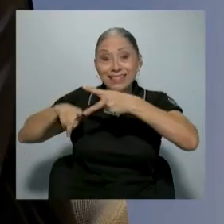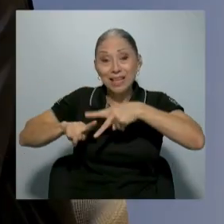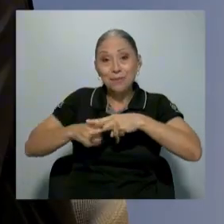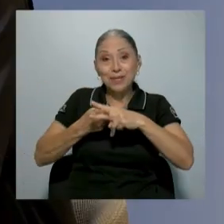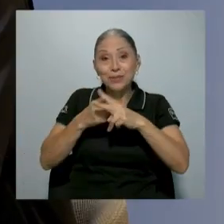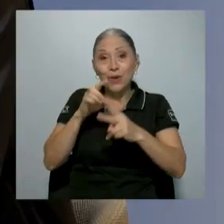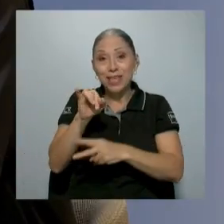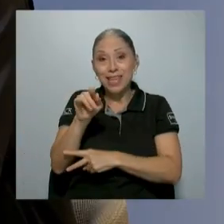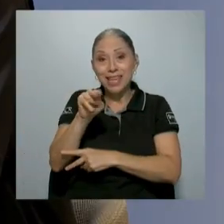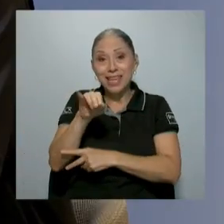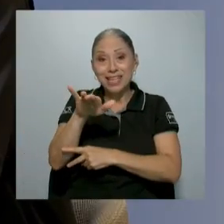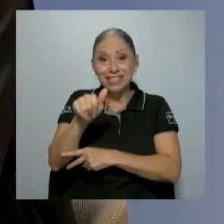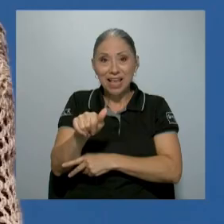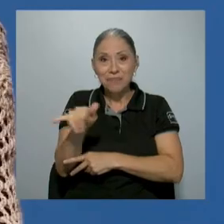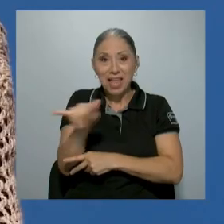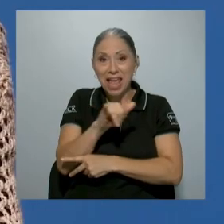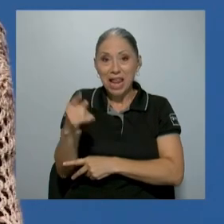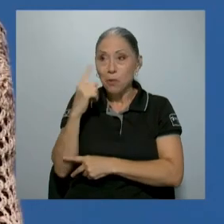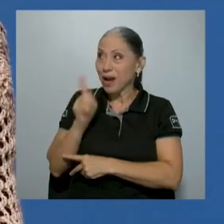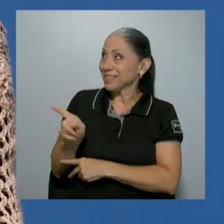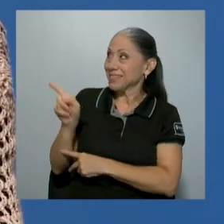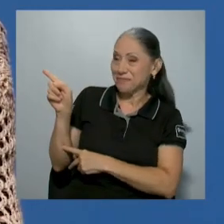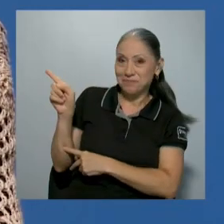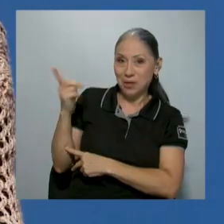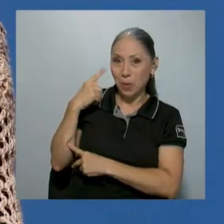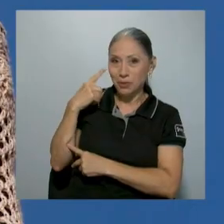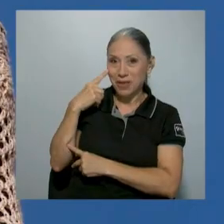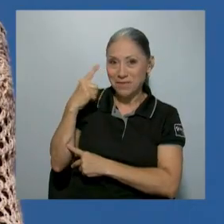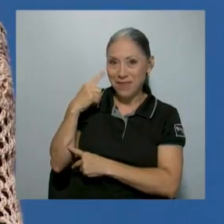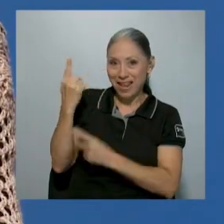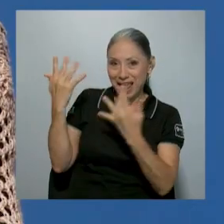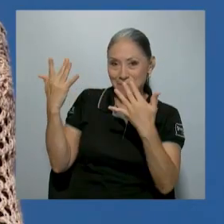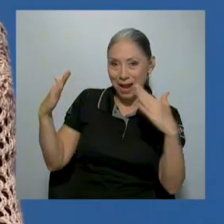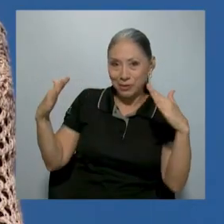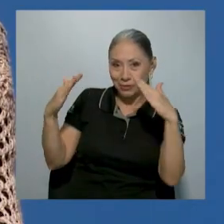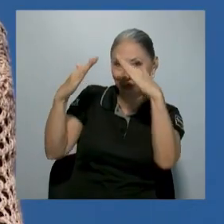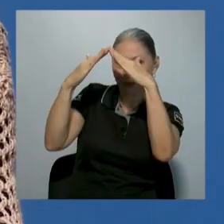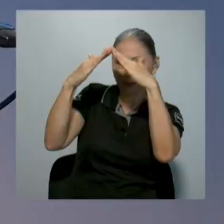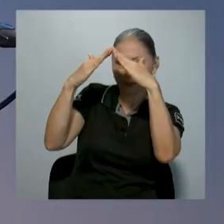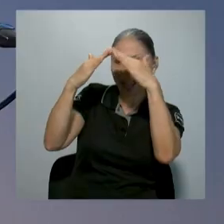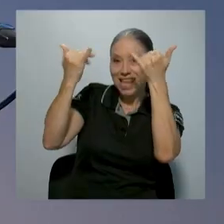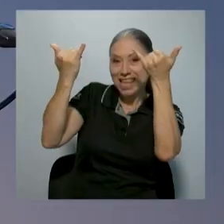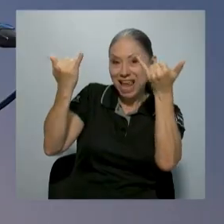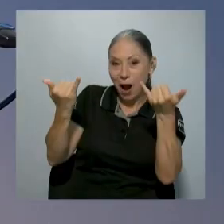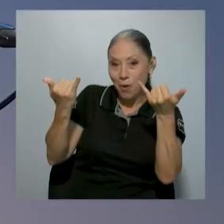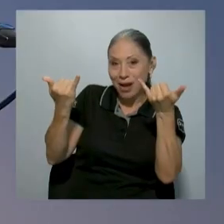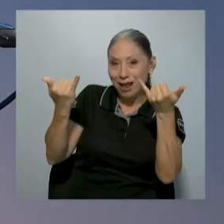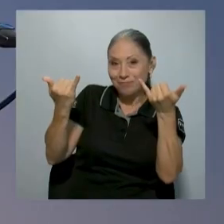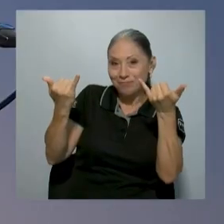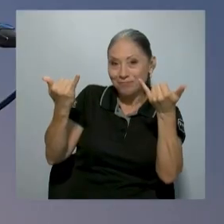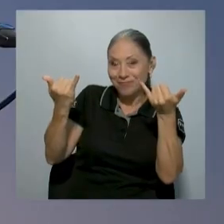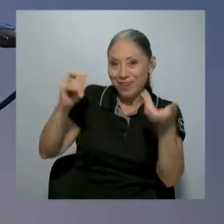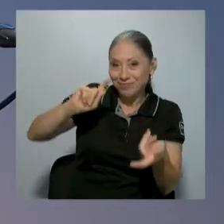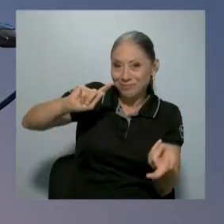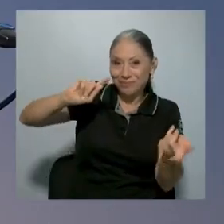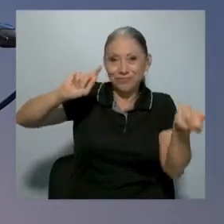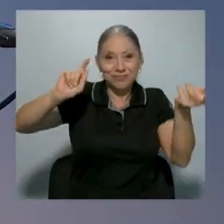como se ve en mis dedos, en mis manos, y ahora entiendo que es así. Sí, es otra forma.